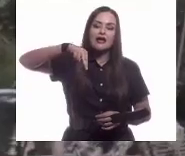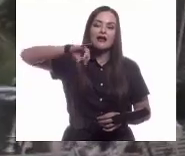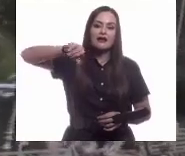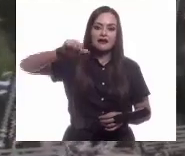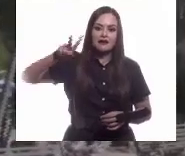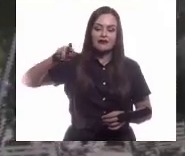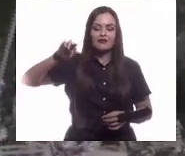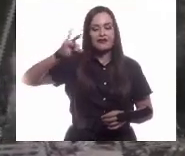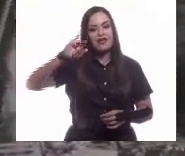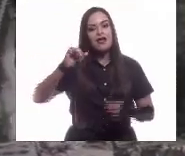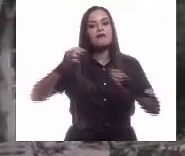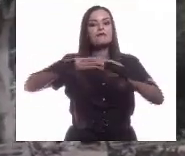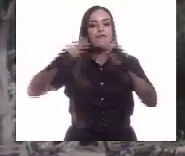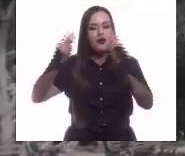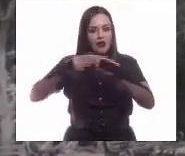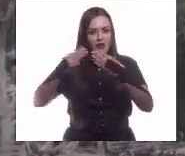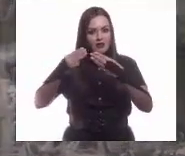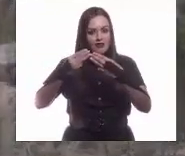Mulegé.